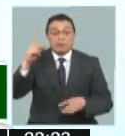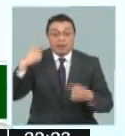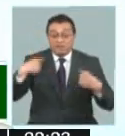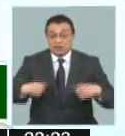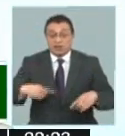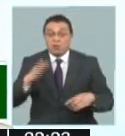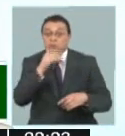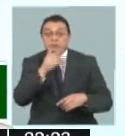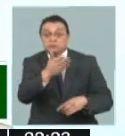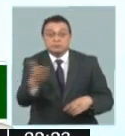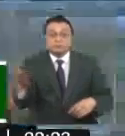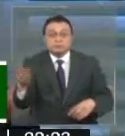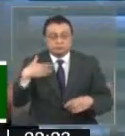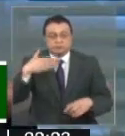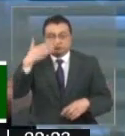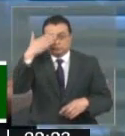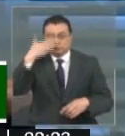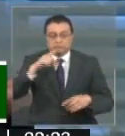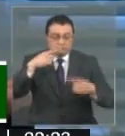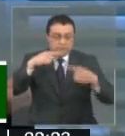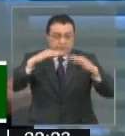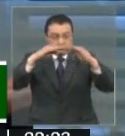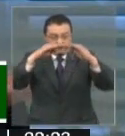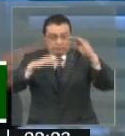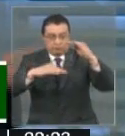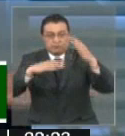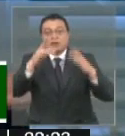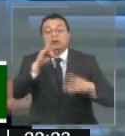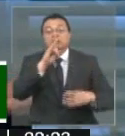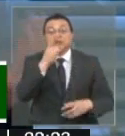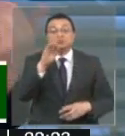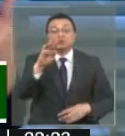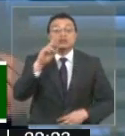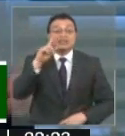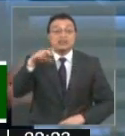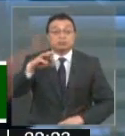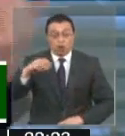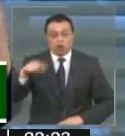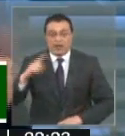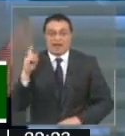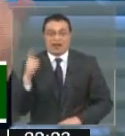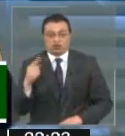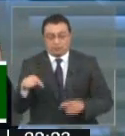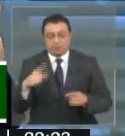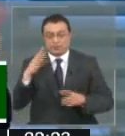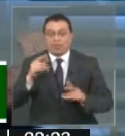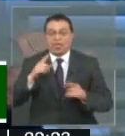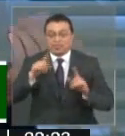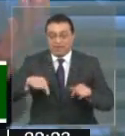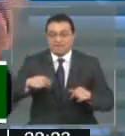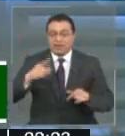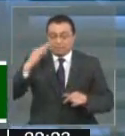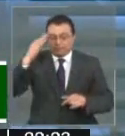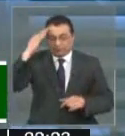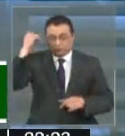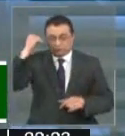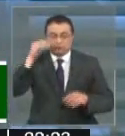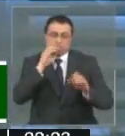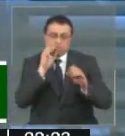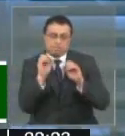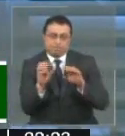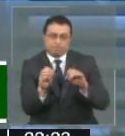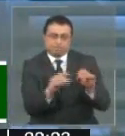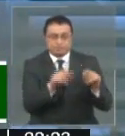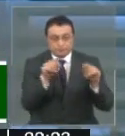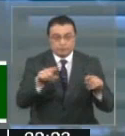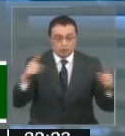Entonces, sabemos que hay una brecha en la industria turística nacional importante en esto, uh-huh. Y por eso, generar conciencia y educar es la tarea. Estamos haciendo este año